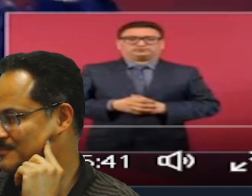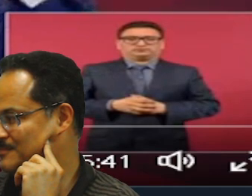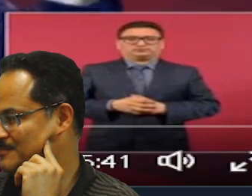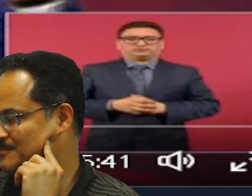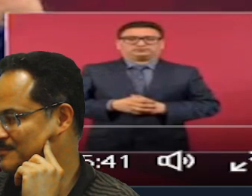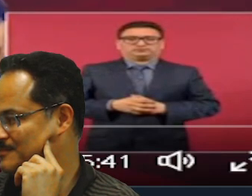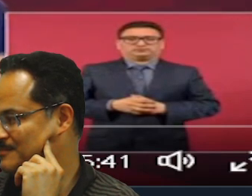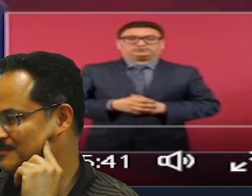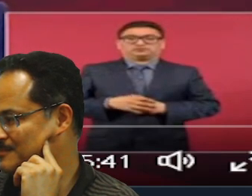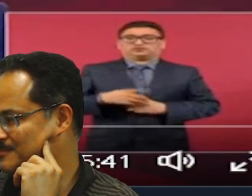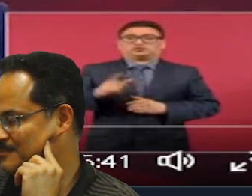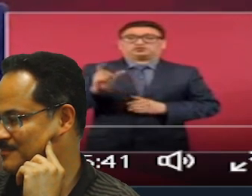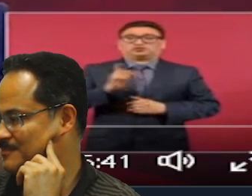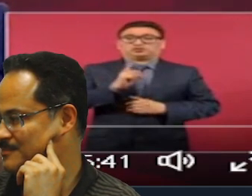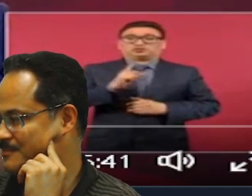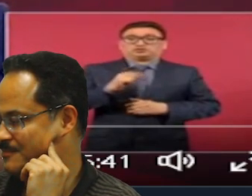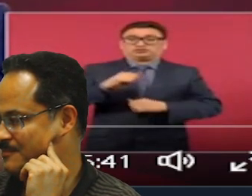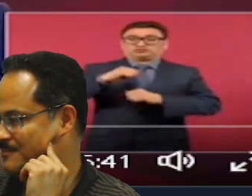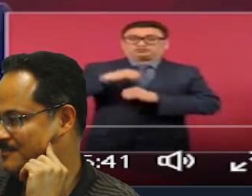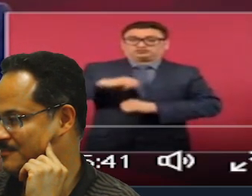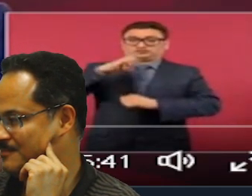un funcionario